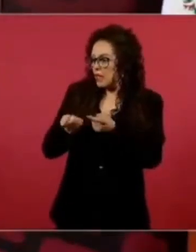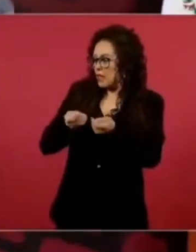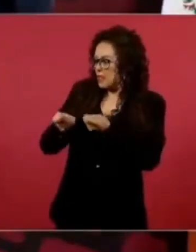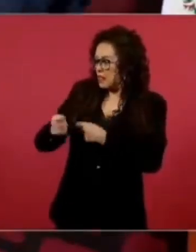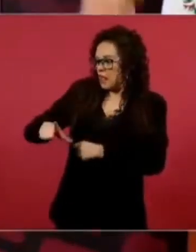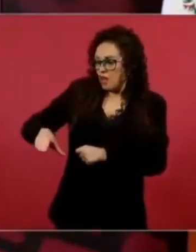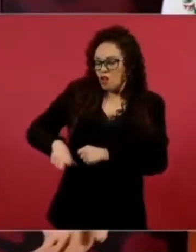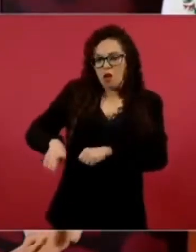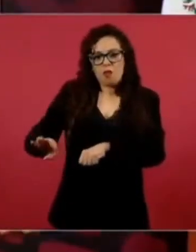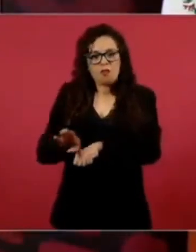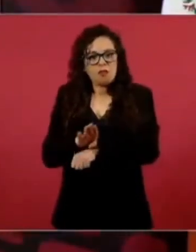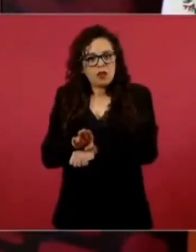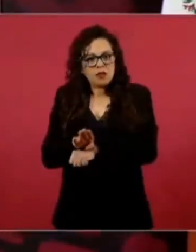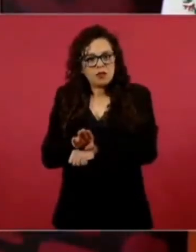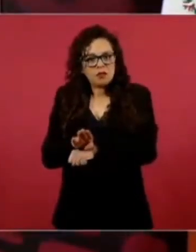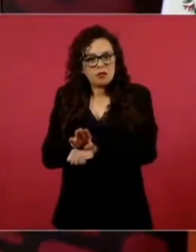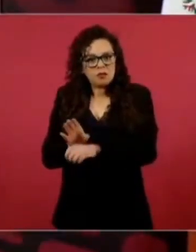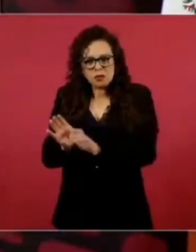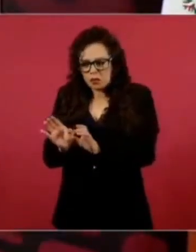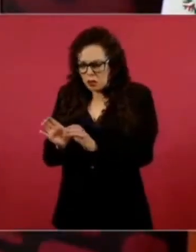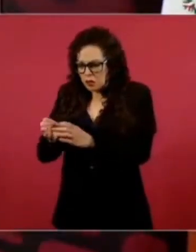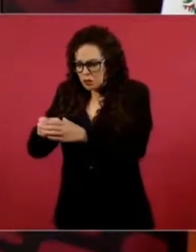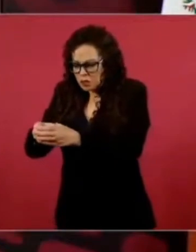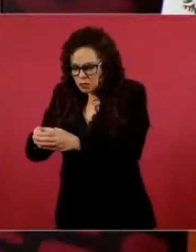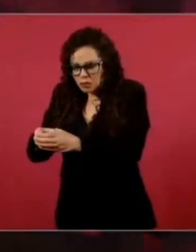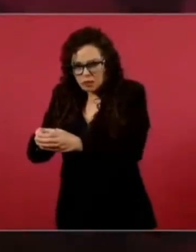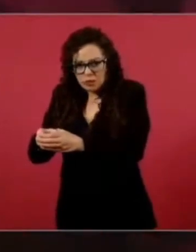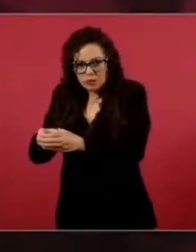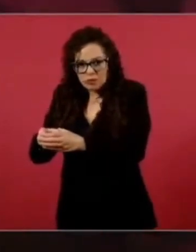en un mundo de privilegios,